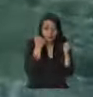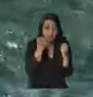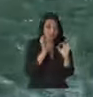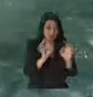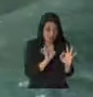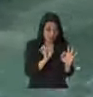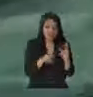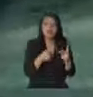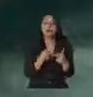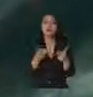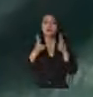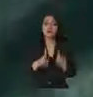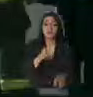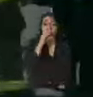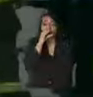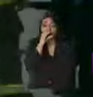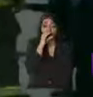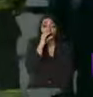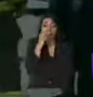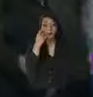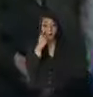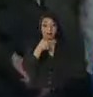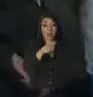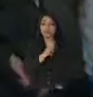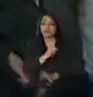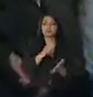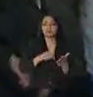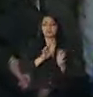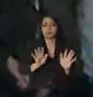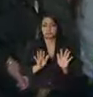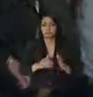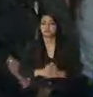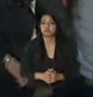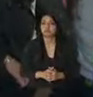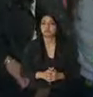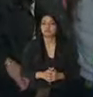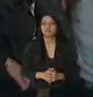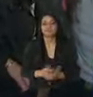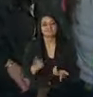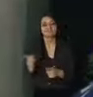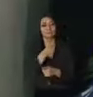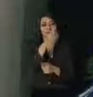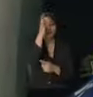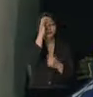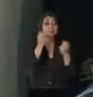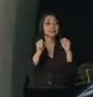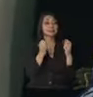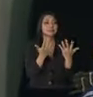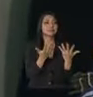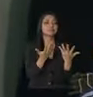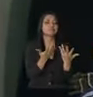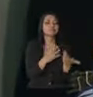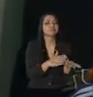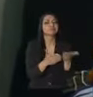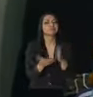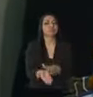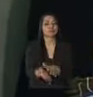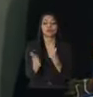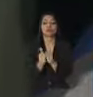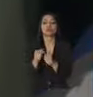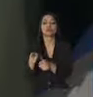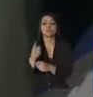también como negativa una prueba de alcoholemia. Quienes guardaban la esperanza que Angie se recupere, hoy la velan junto al cuerpo de su padre y piden